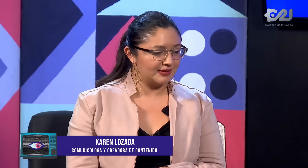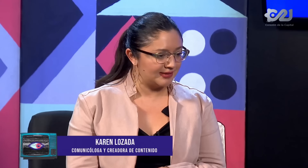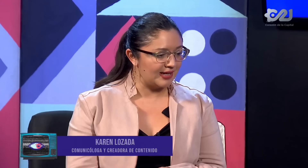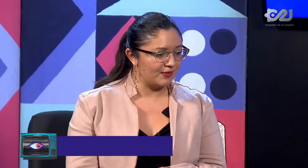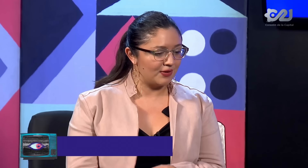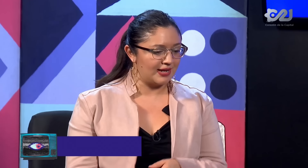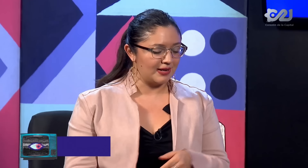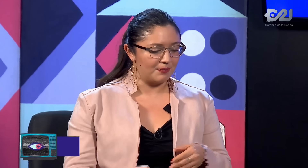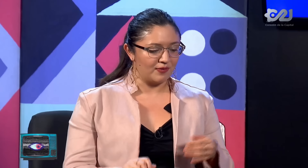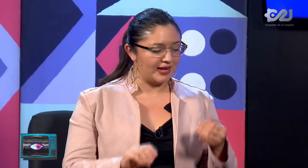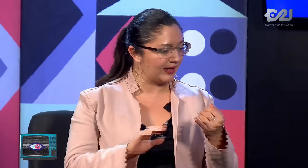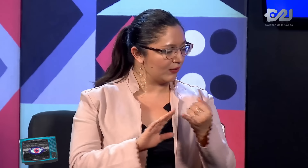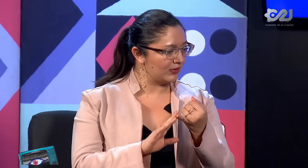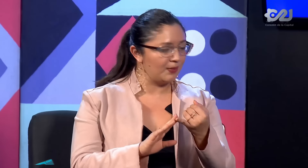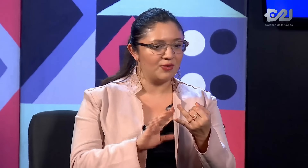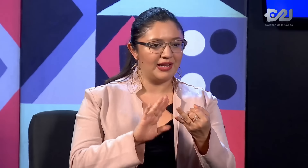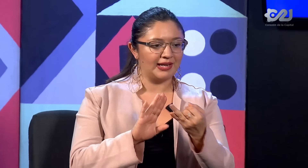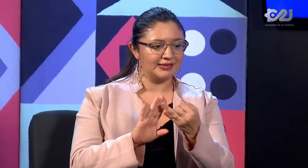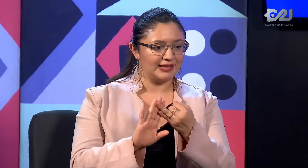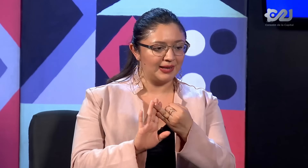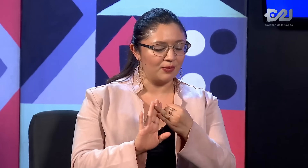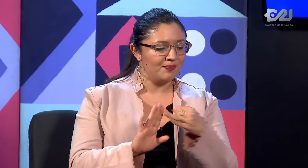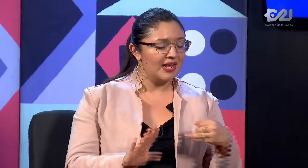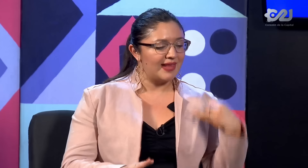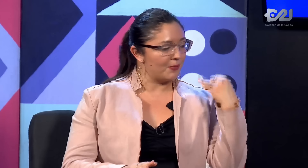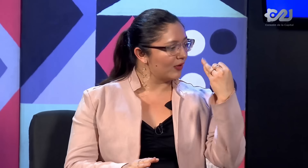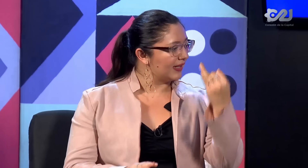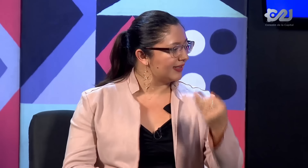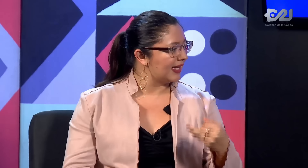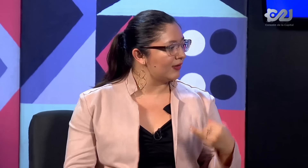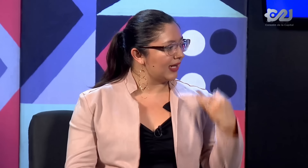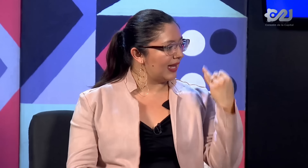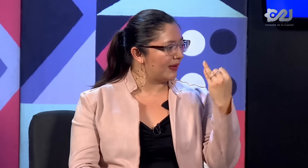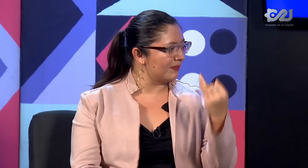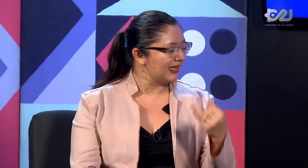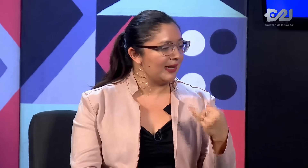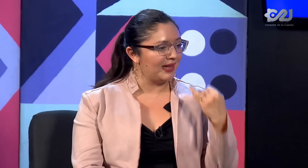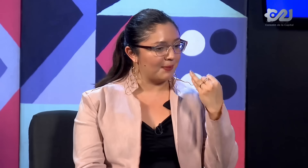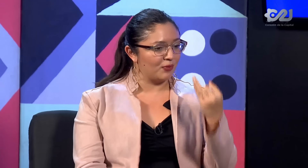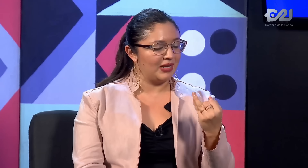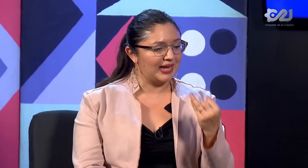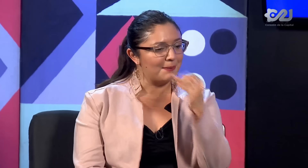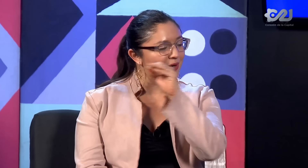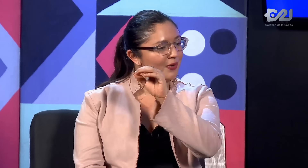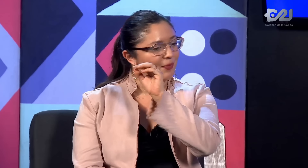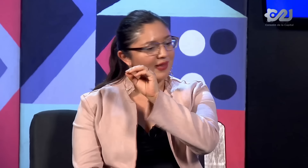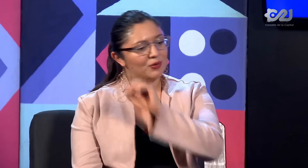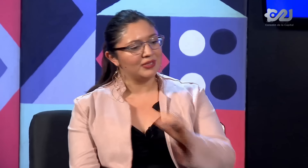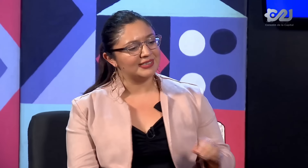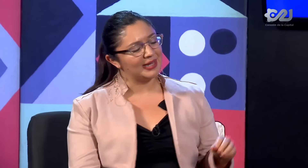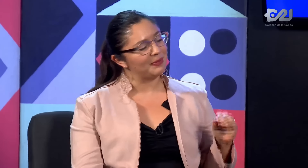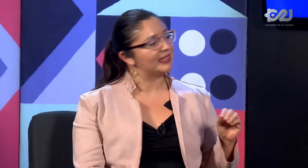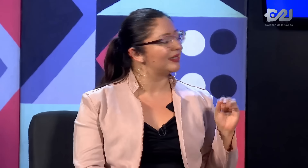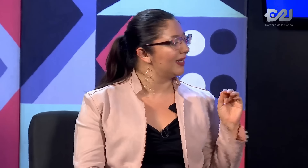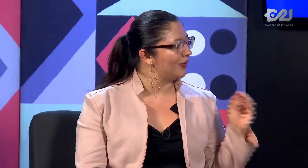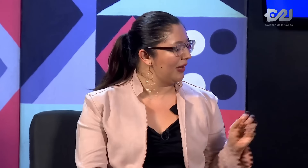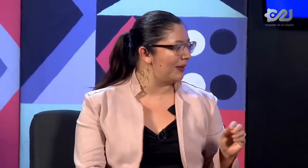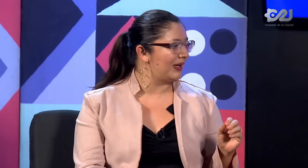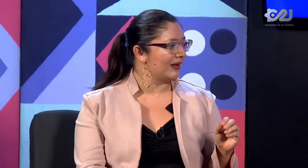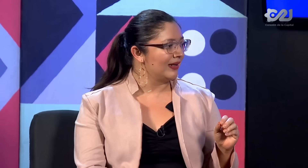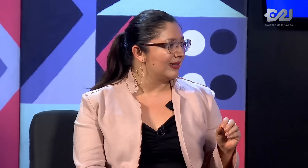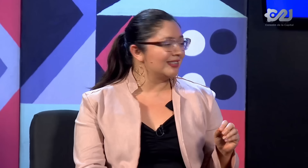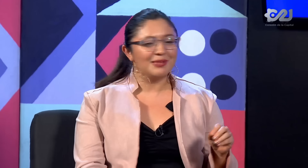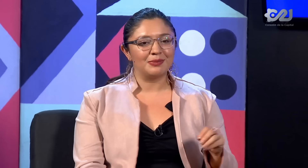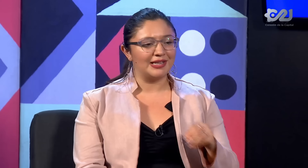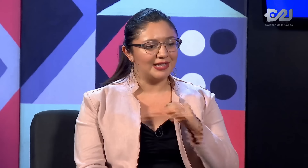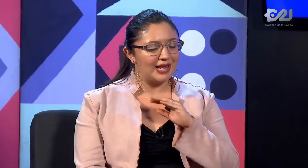Hemos avanzado en el poder ejecutivo, en el legislativo, democratizando cada vez más la vida pública, pero el poder judicial parecía